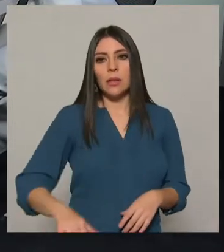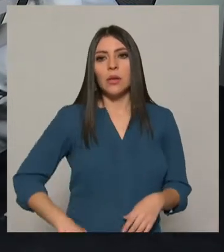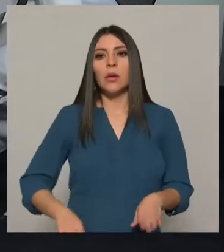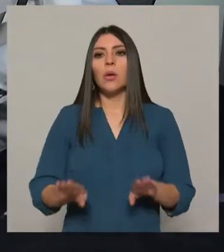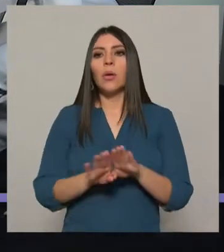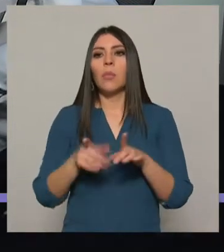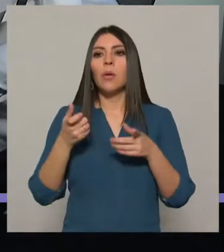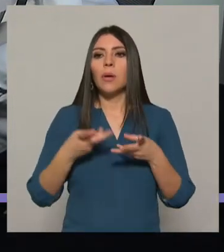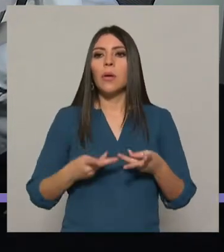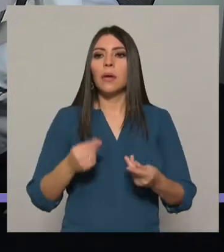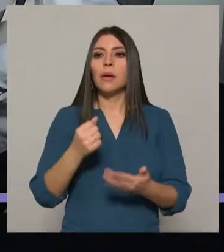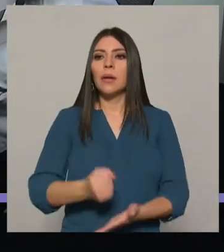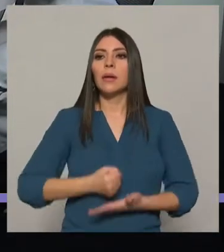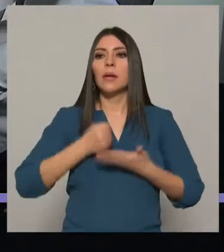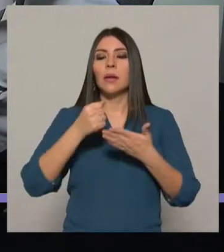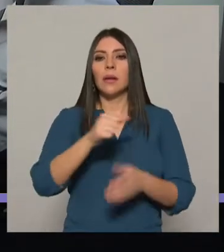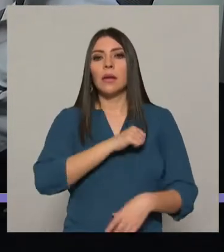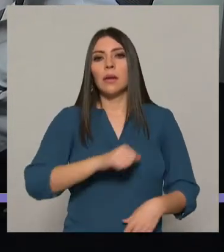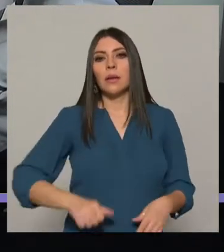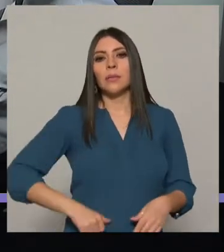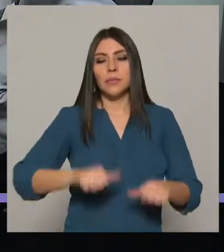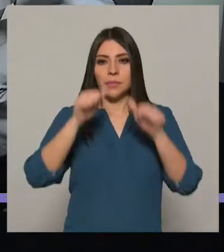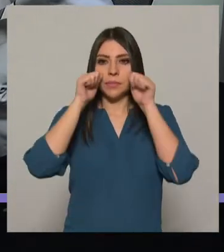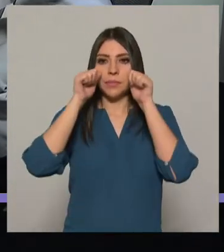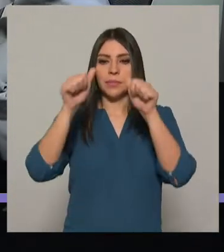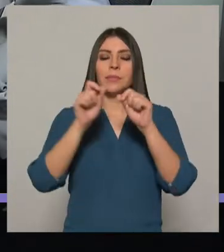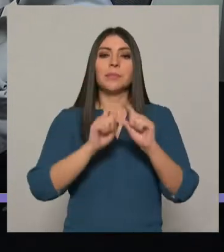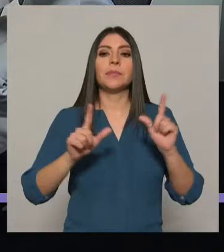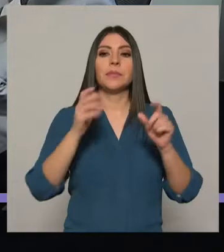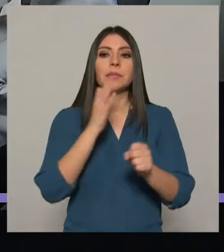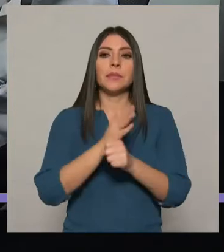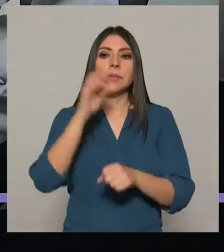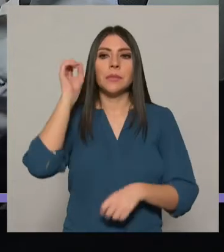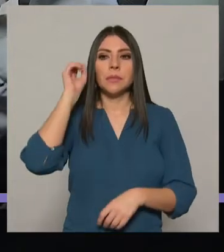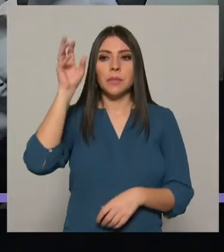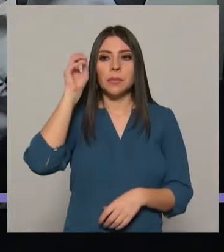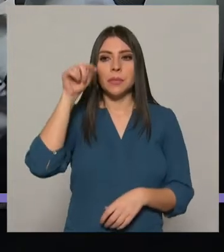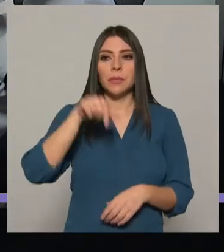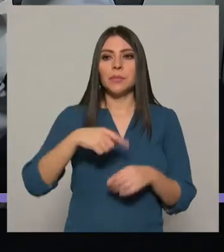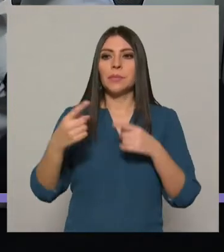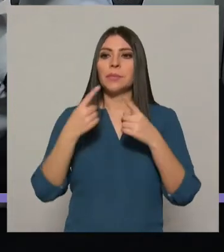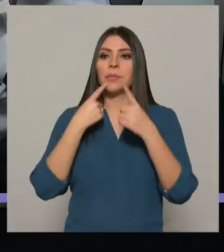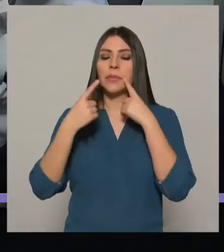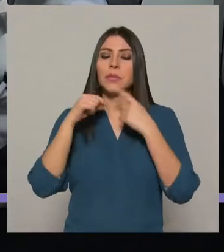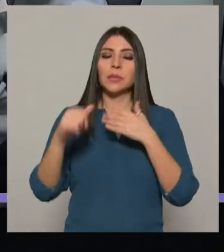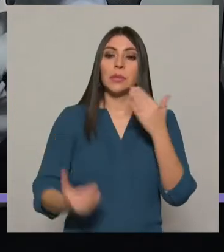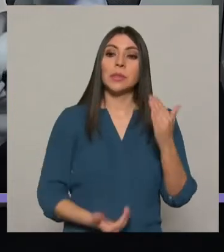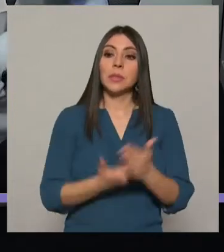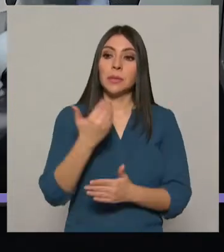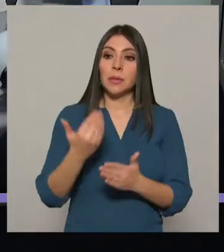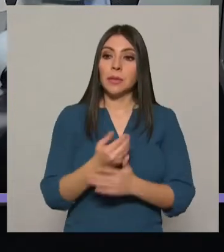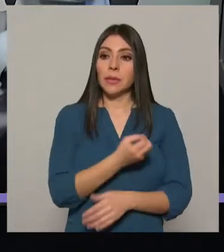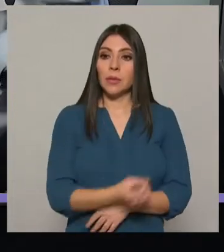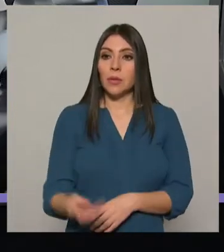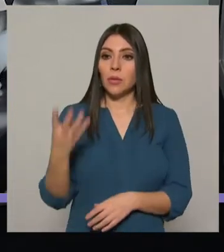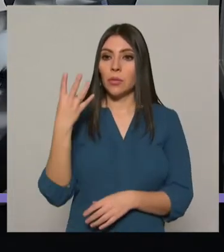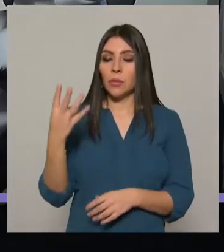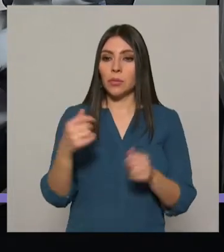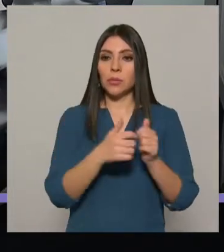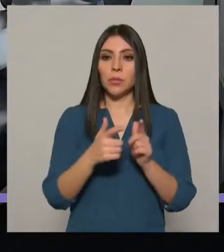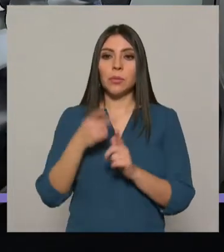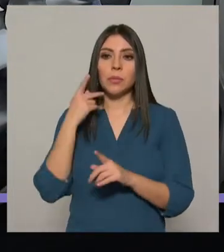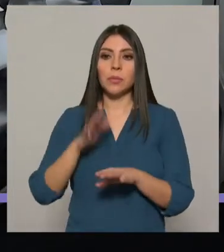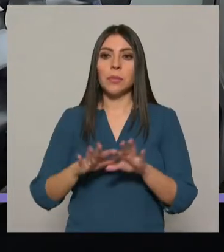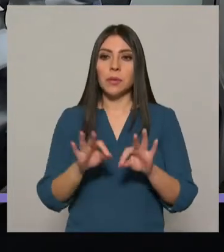los presupuestos para las alcaldías. No se despegue de la pantalla, estamos en vivo en este debate esta mañana con las 4 fuerzas políticas